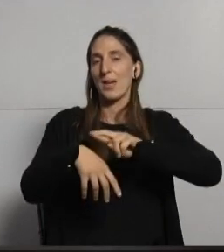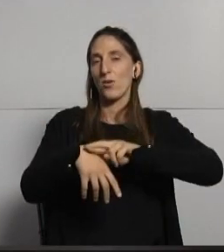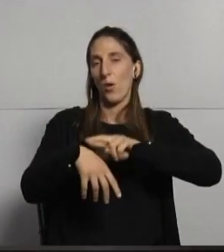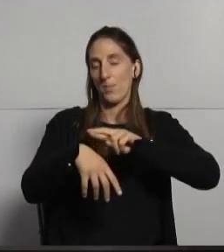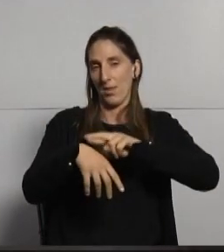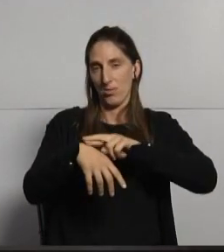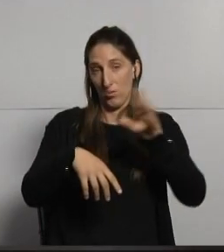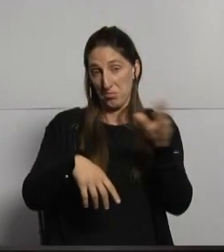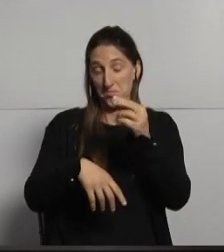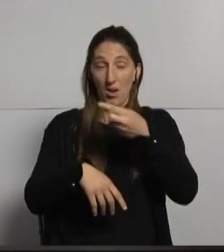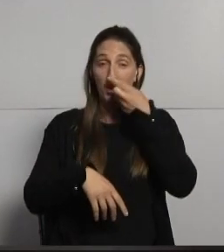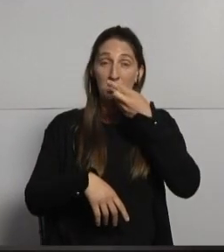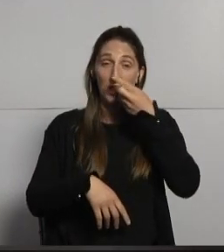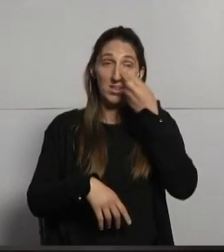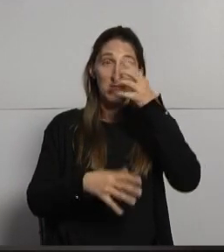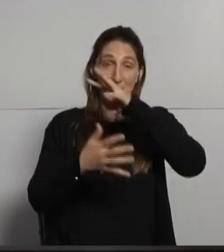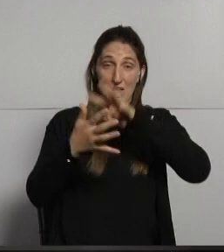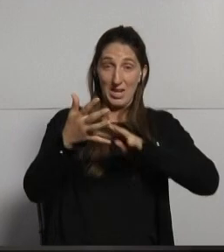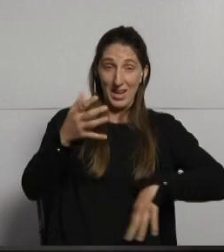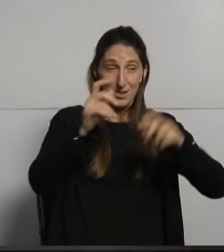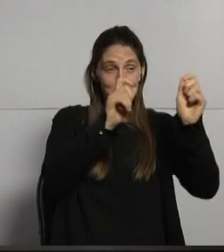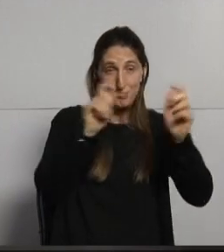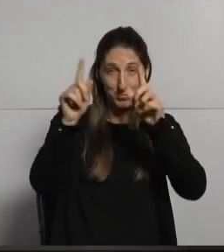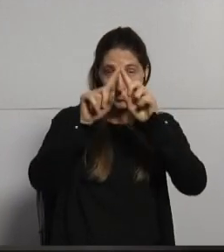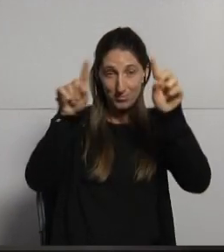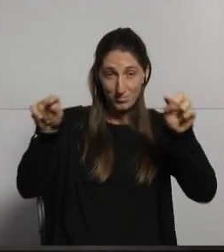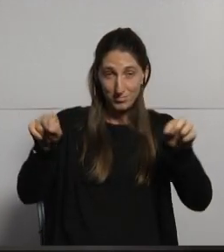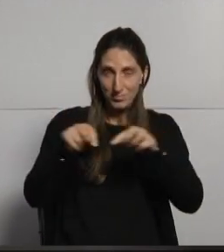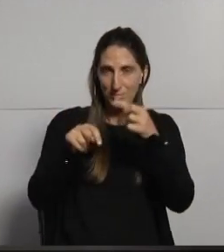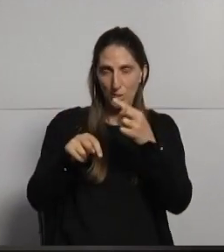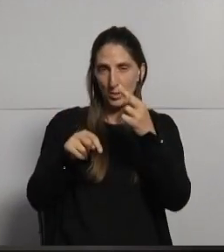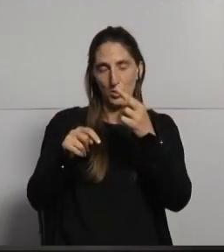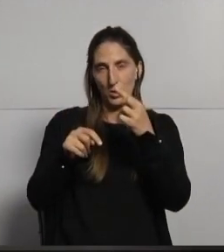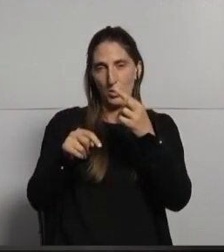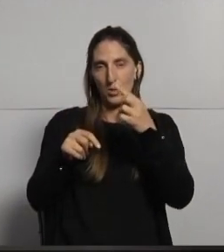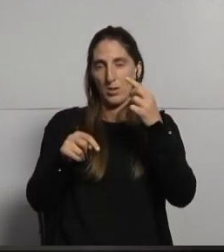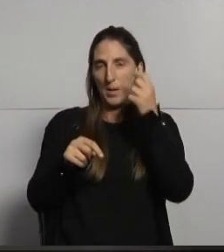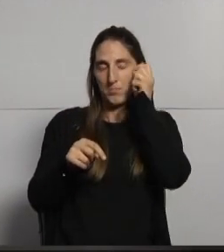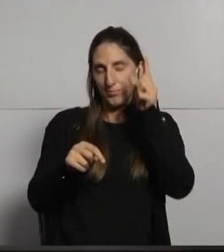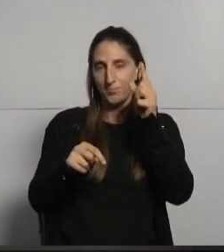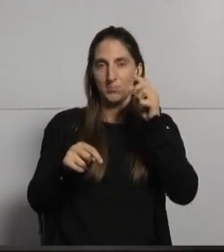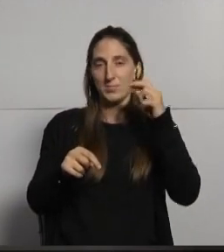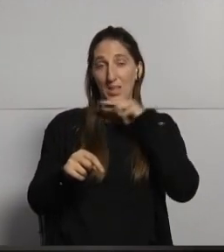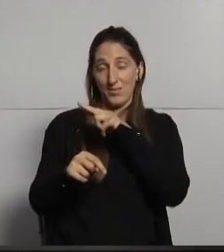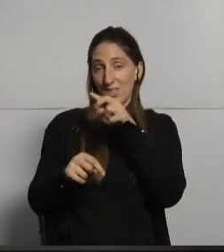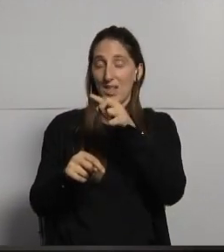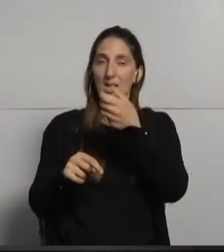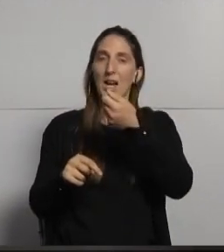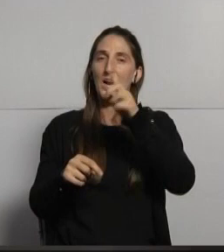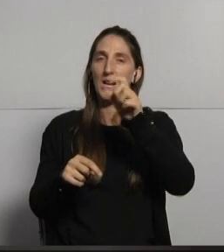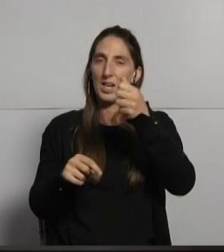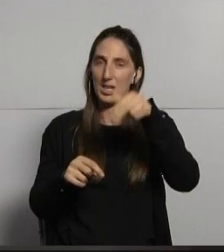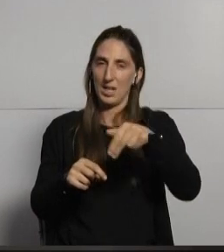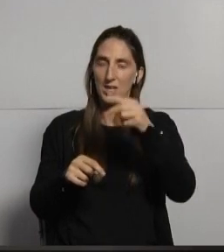a la audiencia, a quien le interese, es leer el paper de uno de los padres, o el gran padre de la inteligencia artificial, Alan Turing, que en 1950